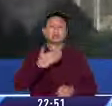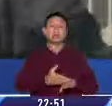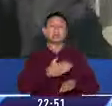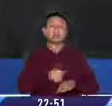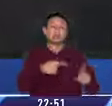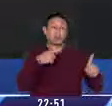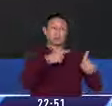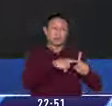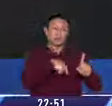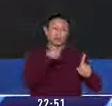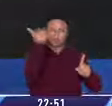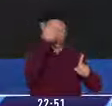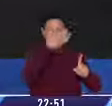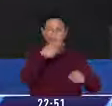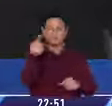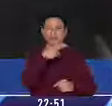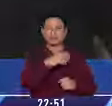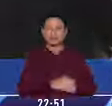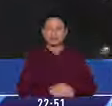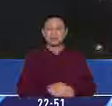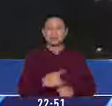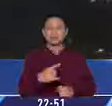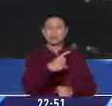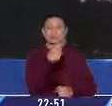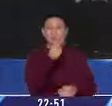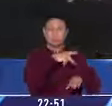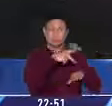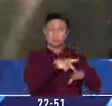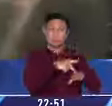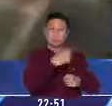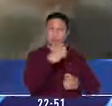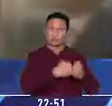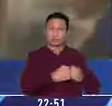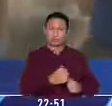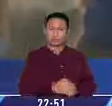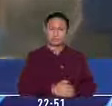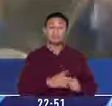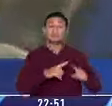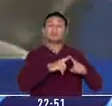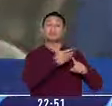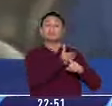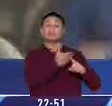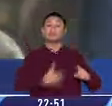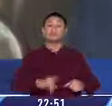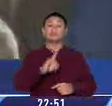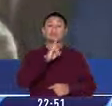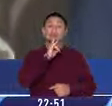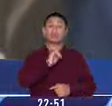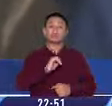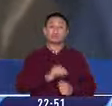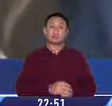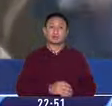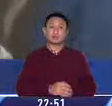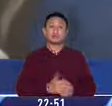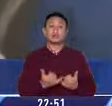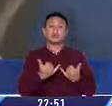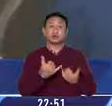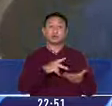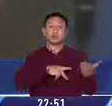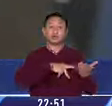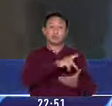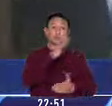una estafa, lo que la perjudicó profesionalmente. El expresidente de Estados Unidos deberá cancelar